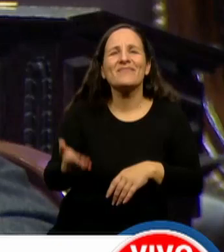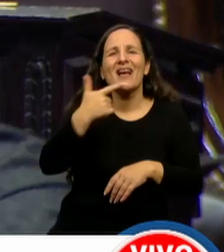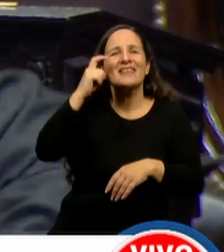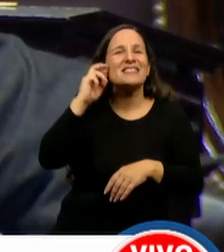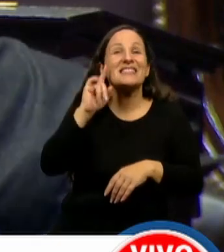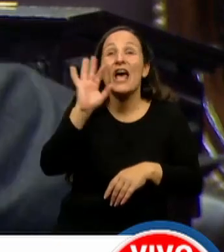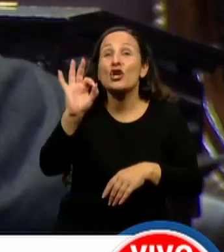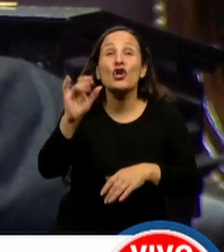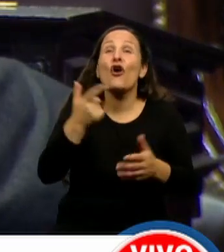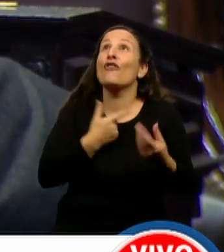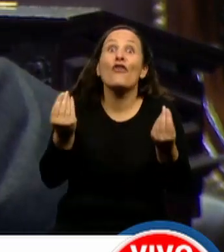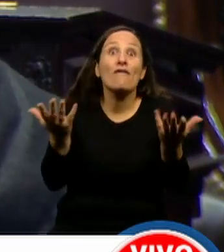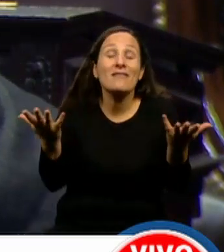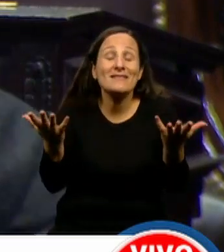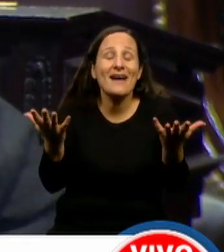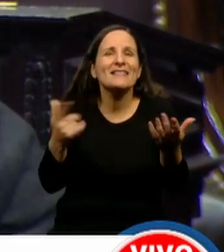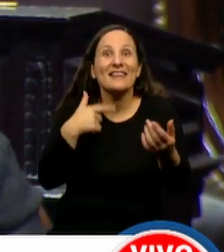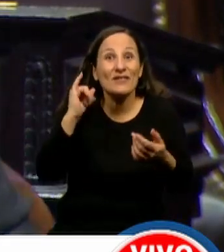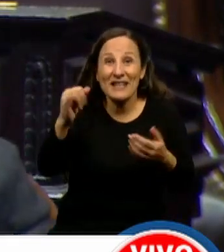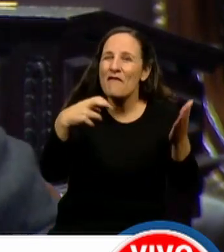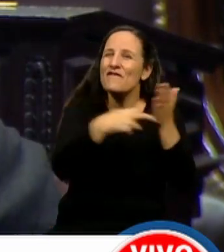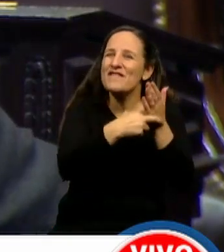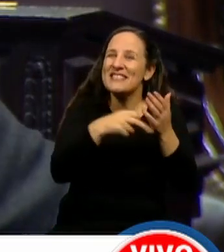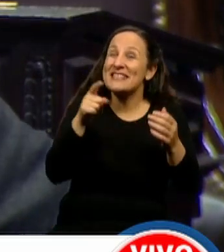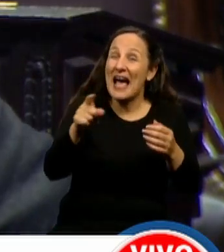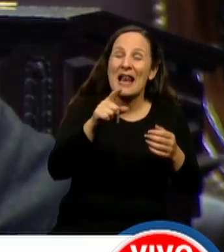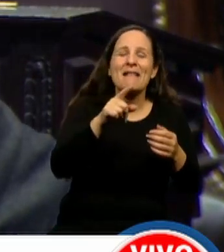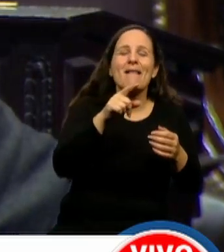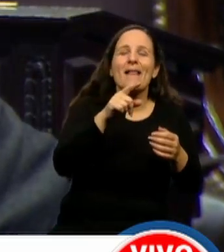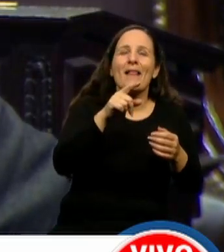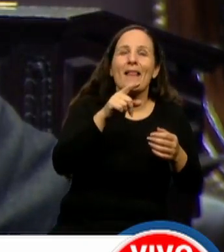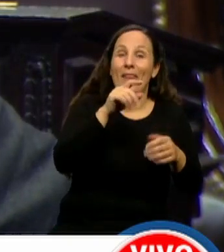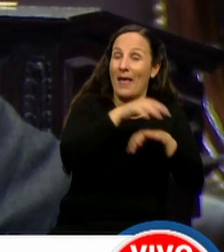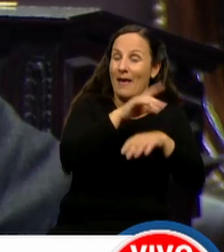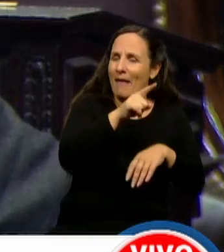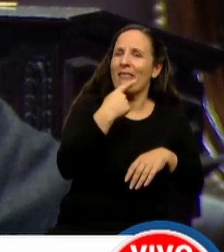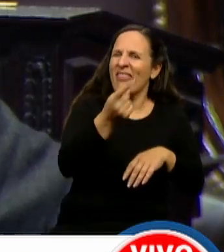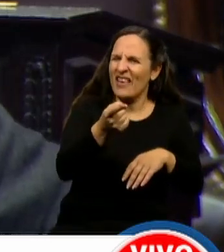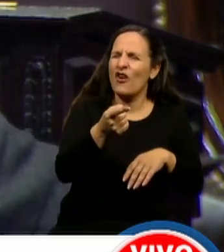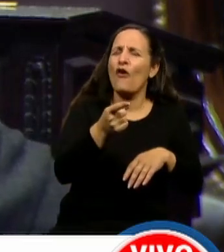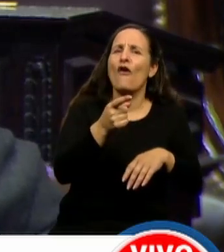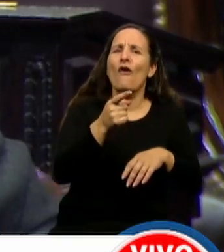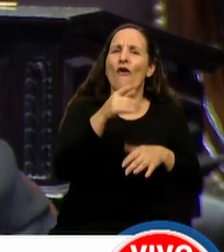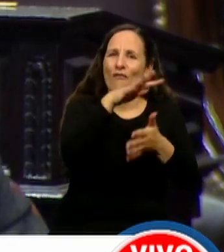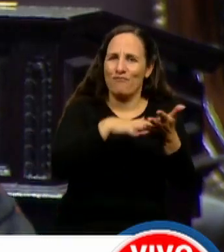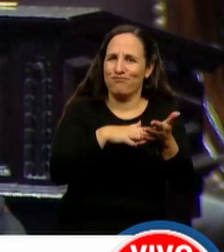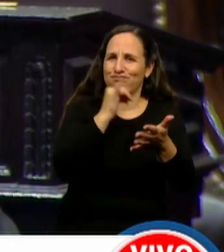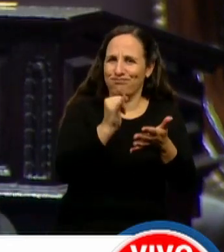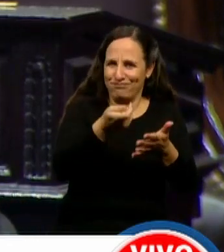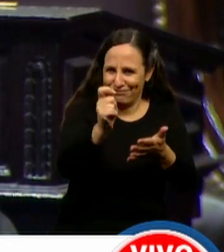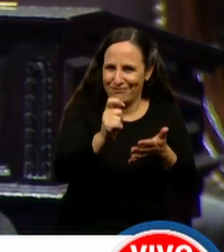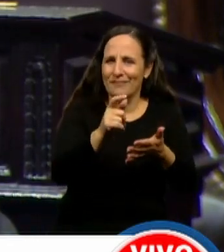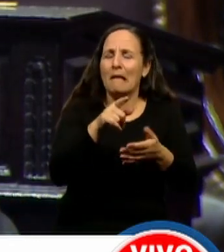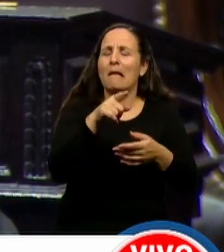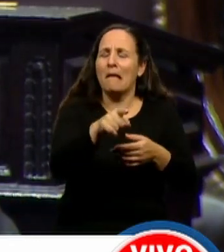estés, que el fiscal suspendido de Mercedes, Vidone, dijo en su ampliación de indagatoria ante